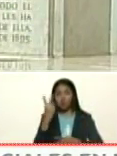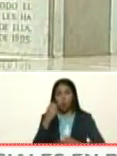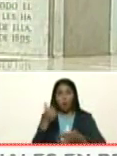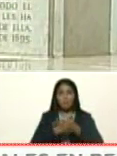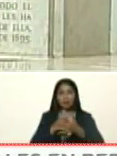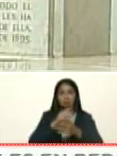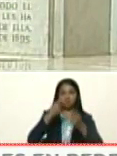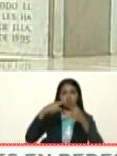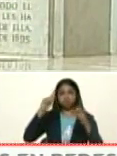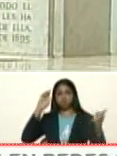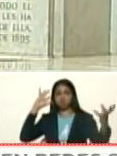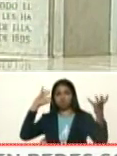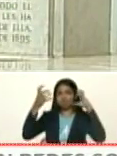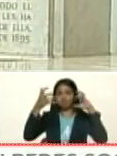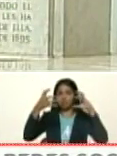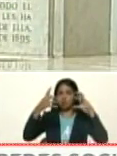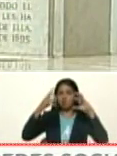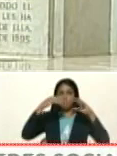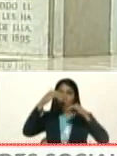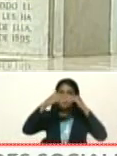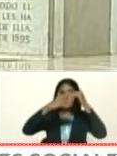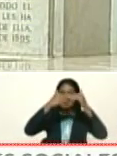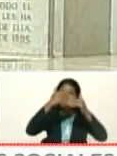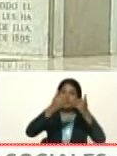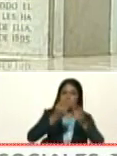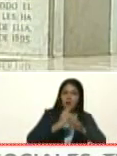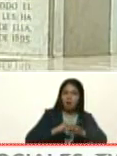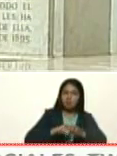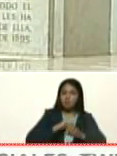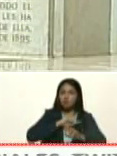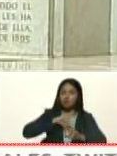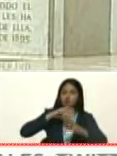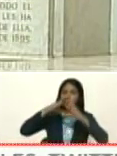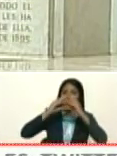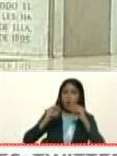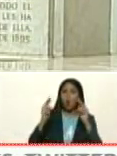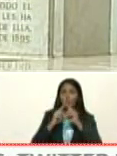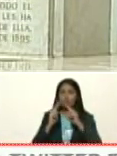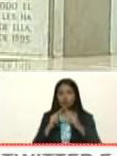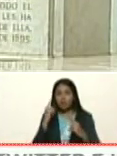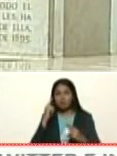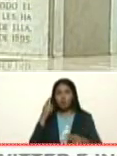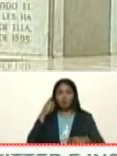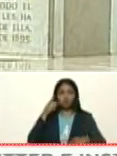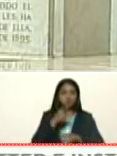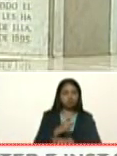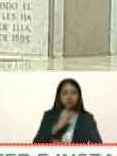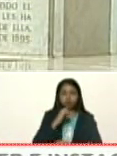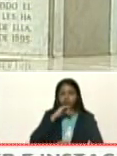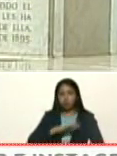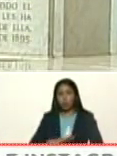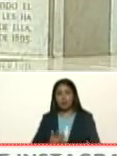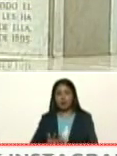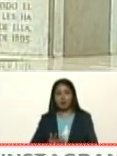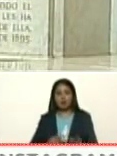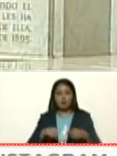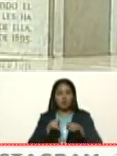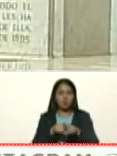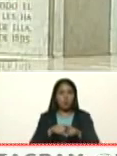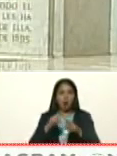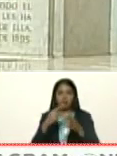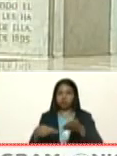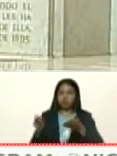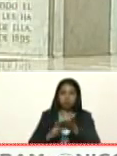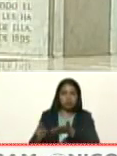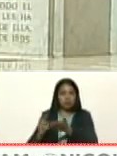otro Santander al pasar del tiempo que todos conocemos, condenado por la historia una y mil